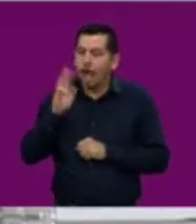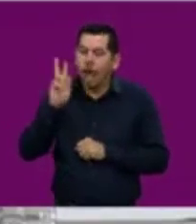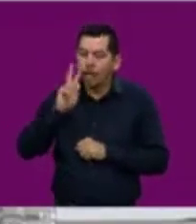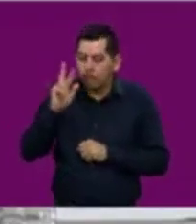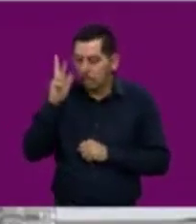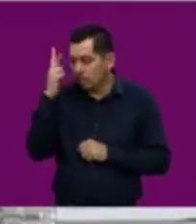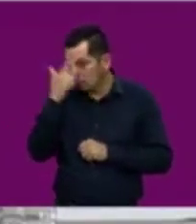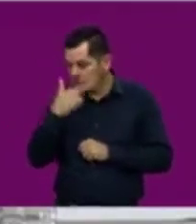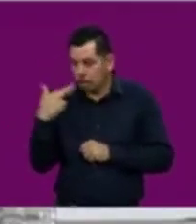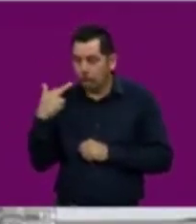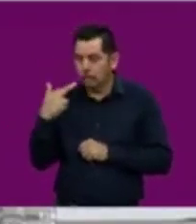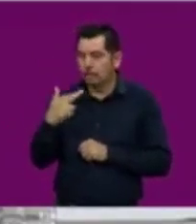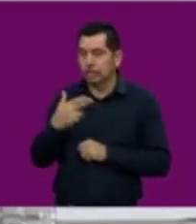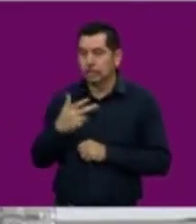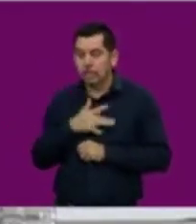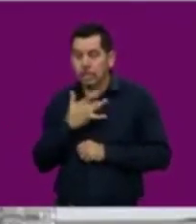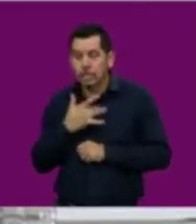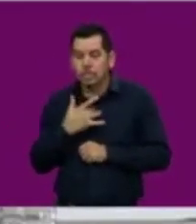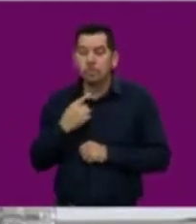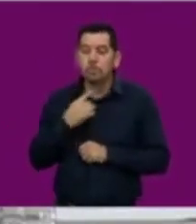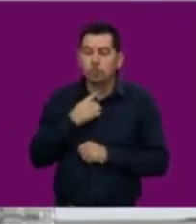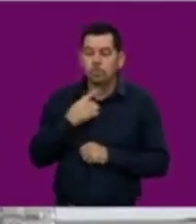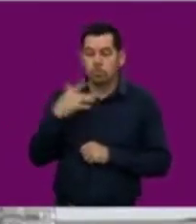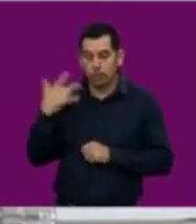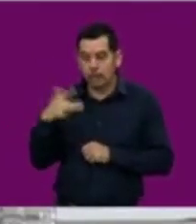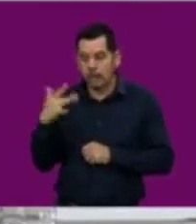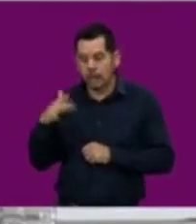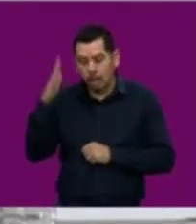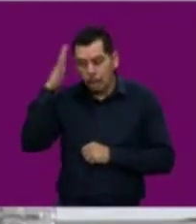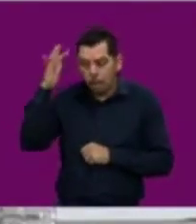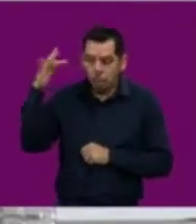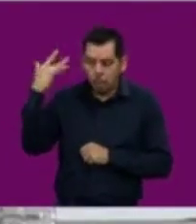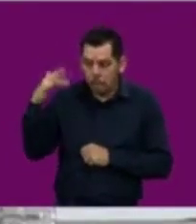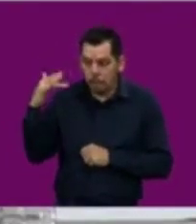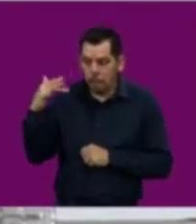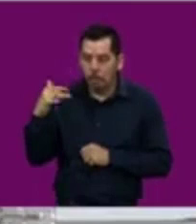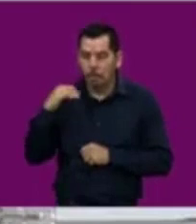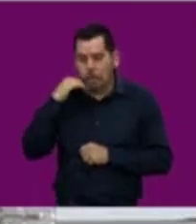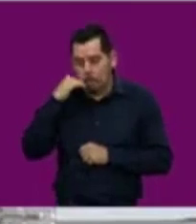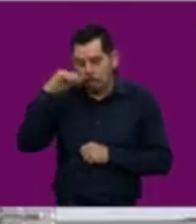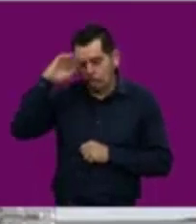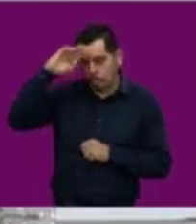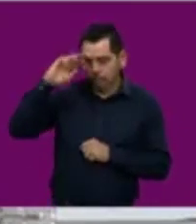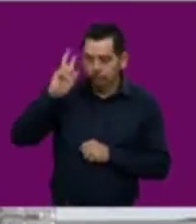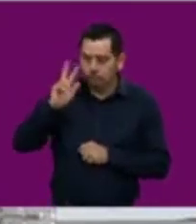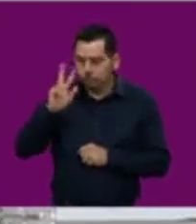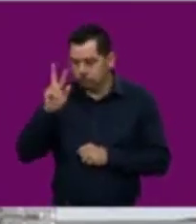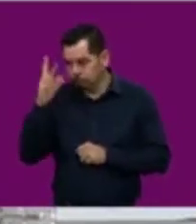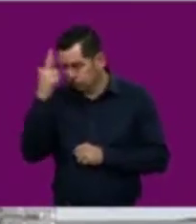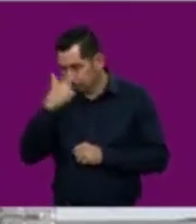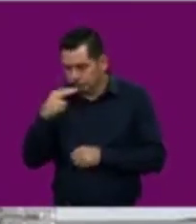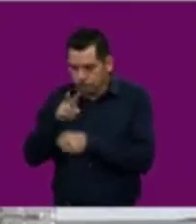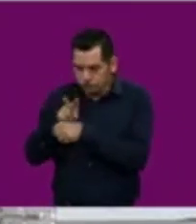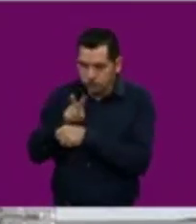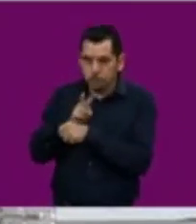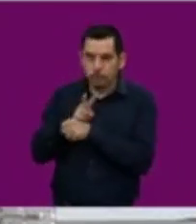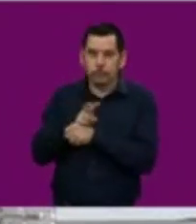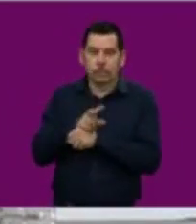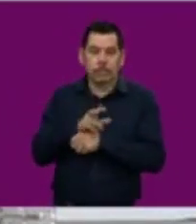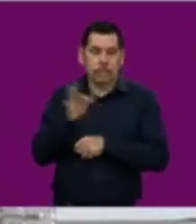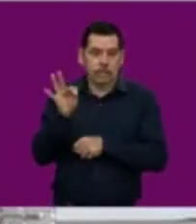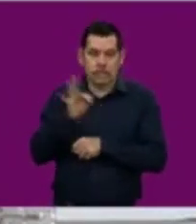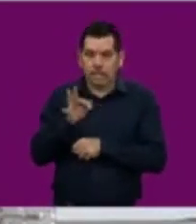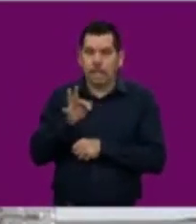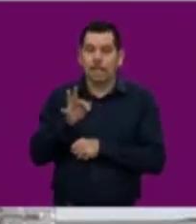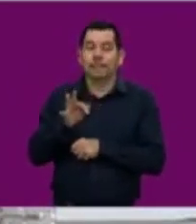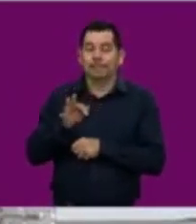dolor de garganta el dolor de cabeza y en caso de que así sea inmediatamente dar aviso a la